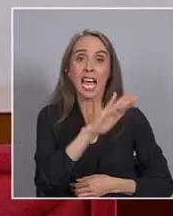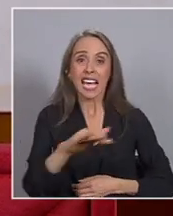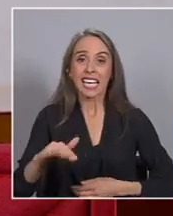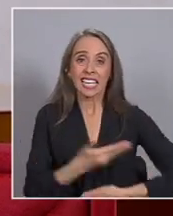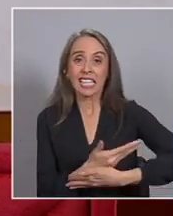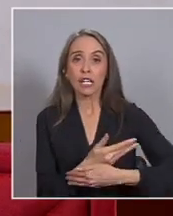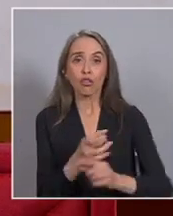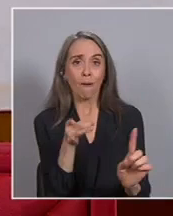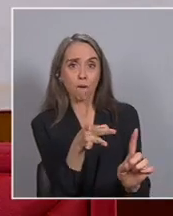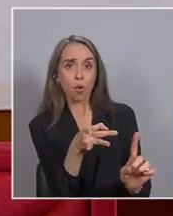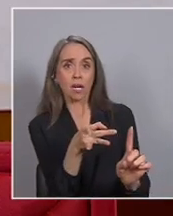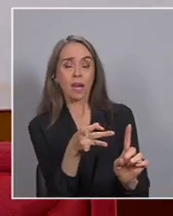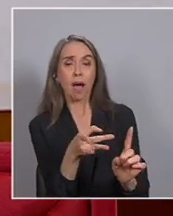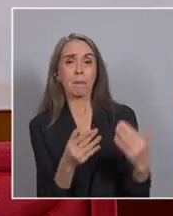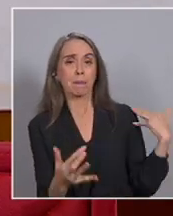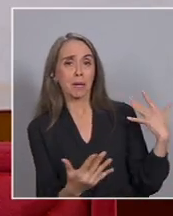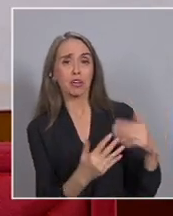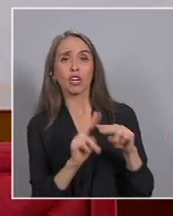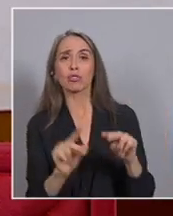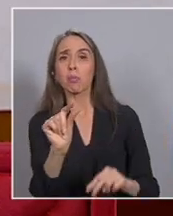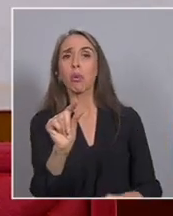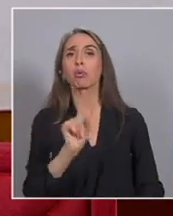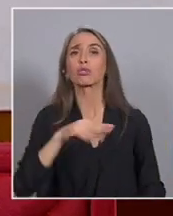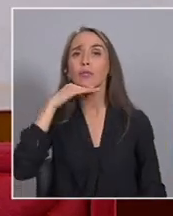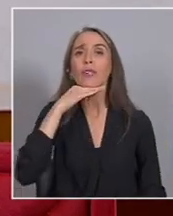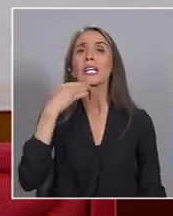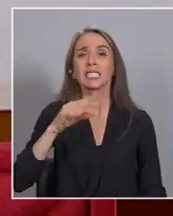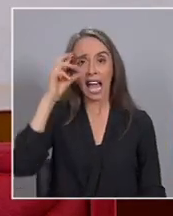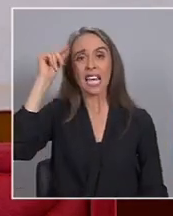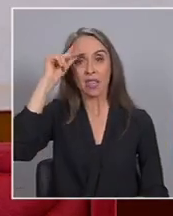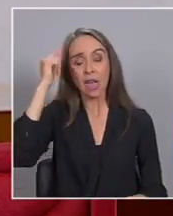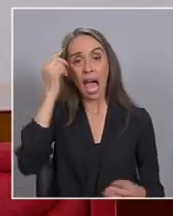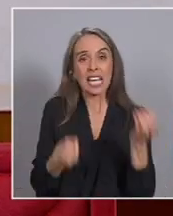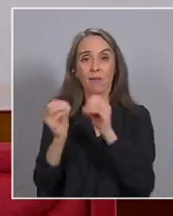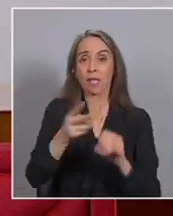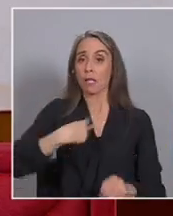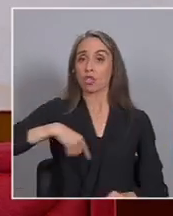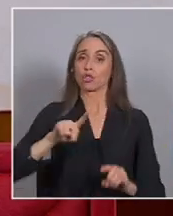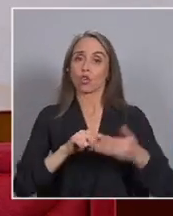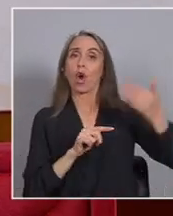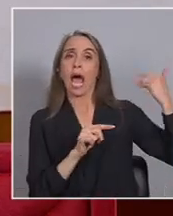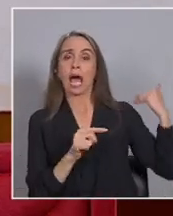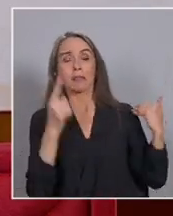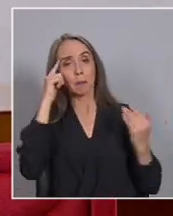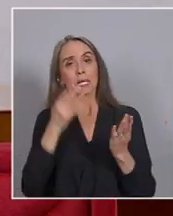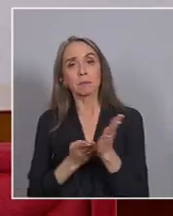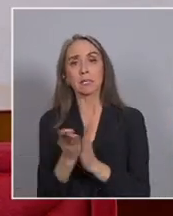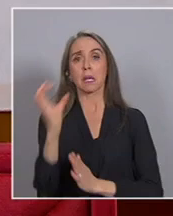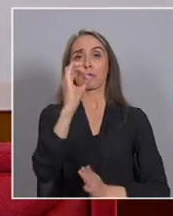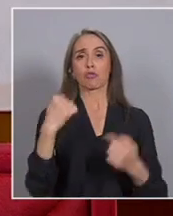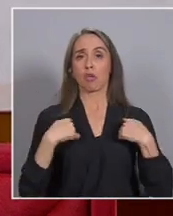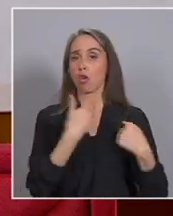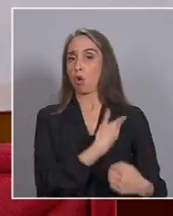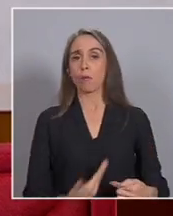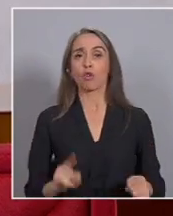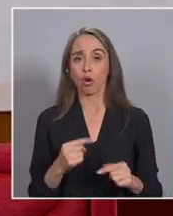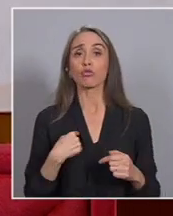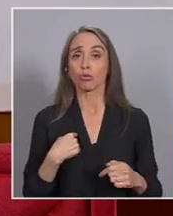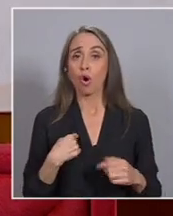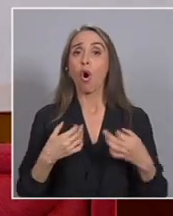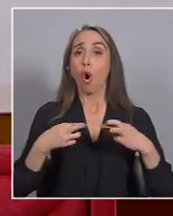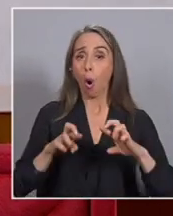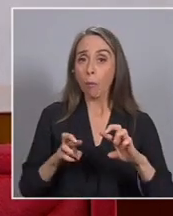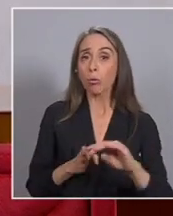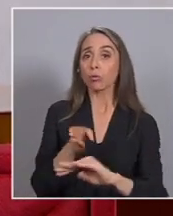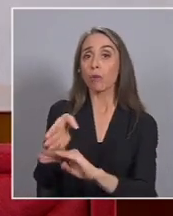hemos hecho todavía lo suficiente. Han habido iniciativas, nos las estamos inventando nosotros, nos estamos partiendo de cero. Tuve la oportunidad